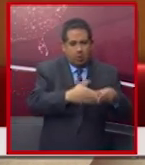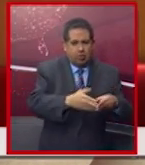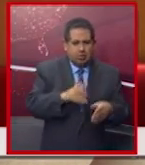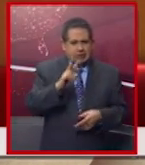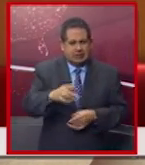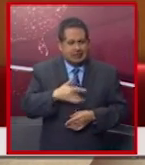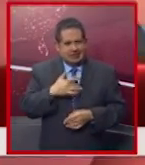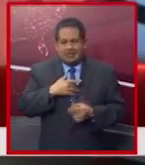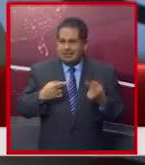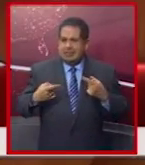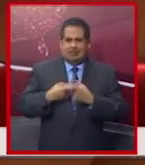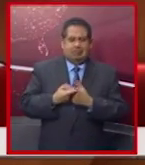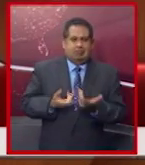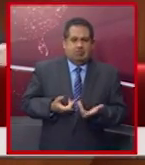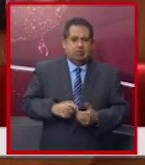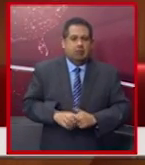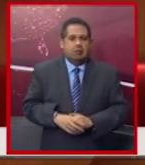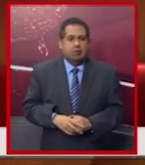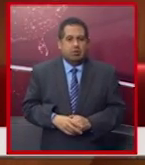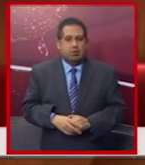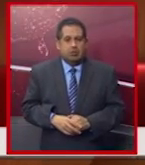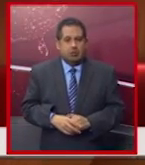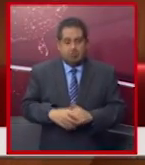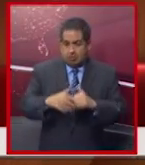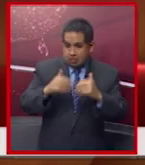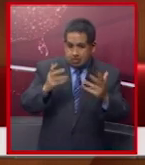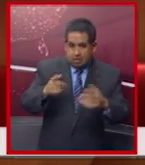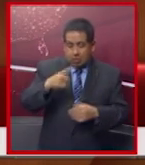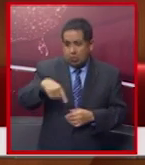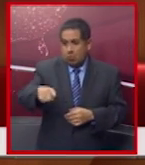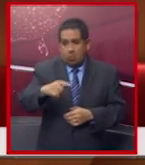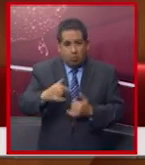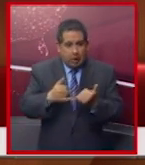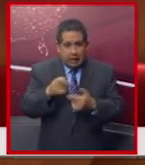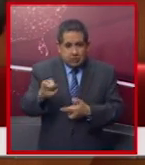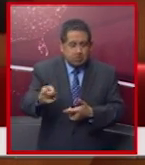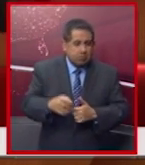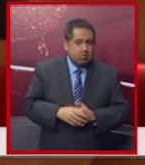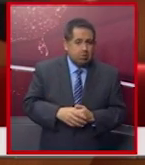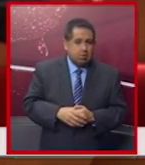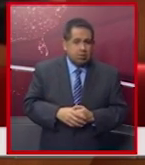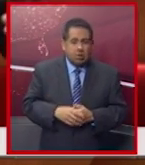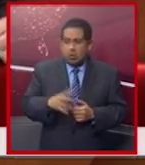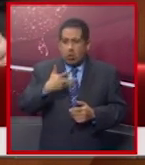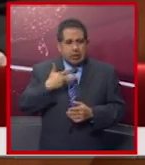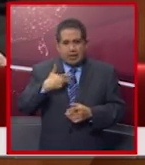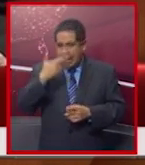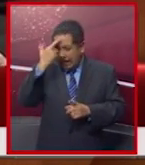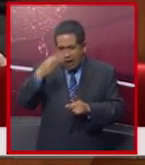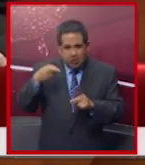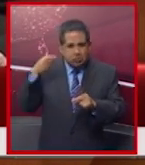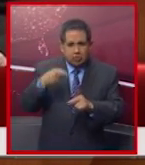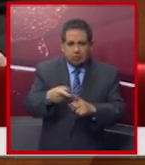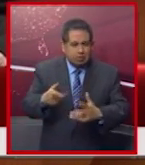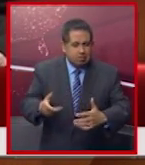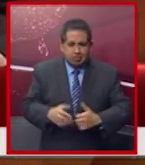tengo algo de contradicción. Así les gustan los dictámenes, sin sentido,